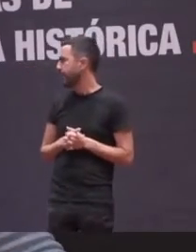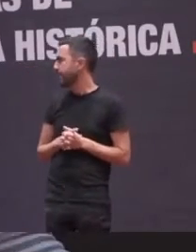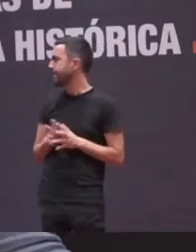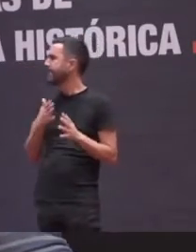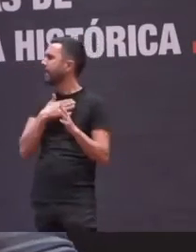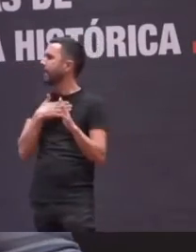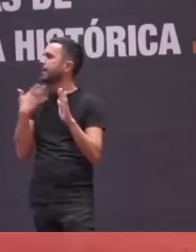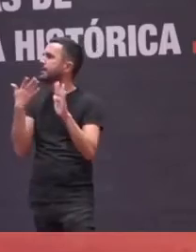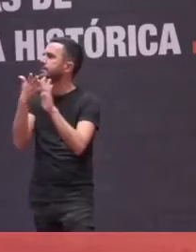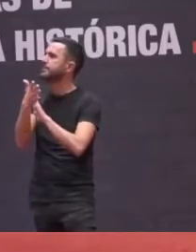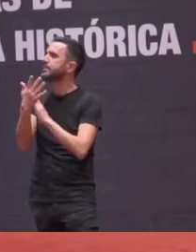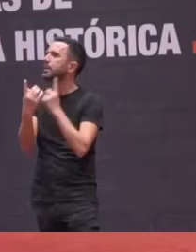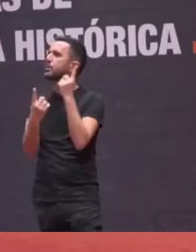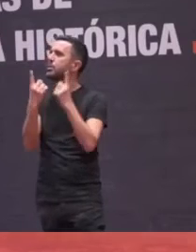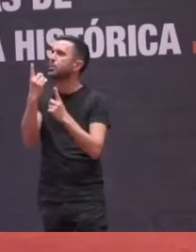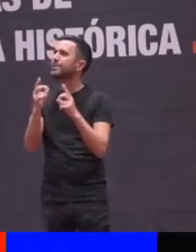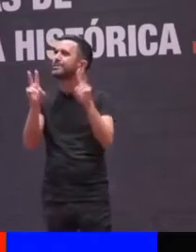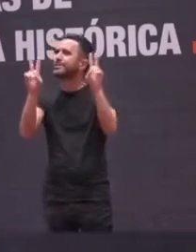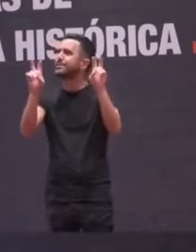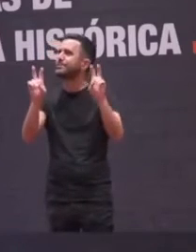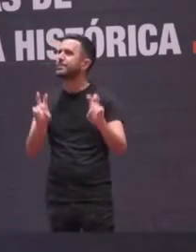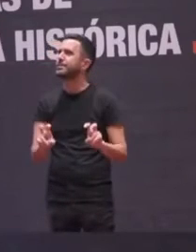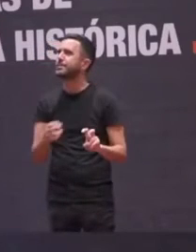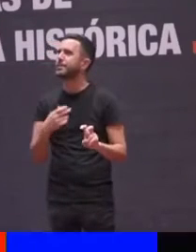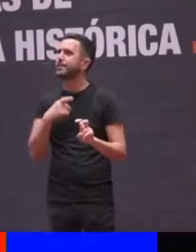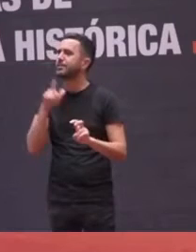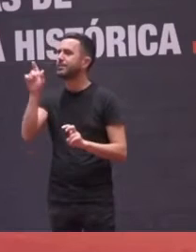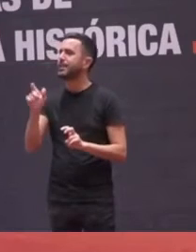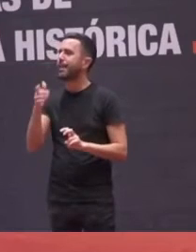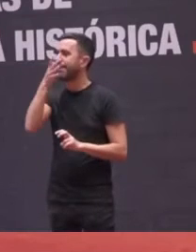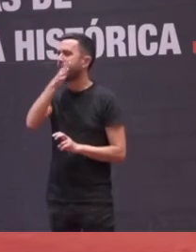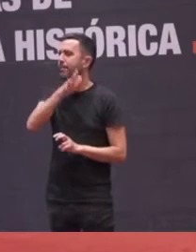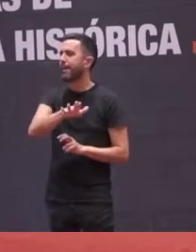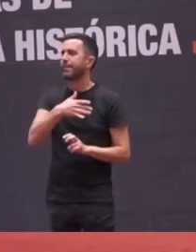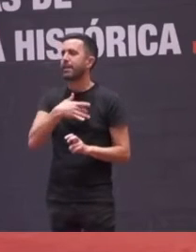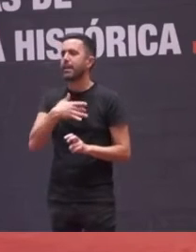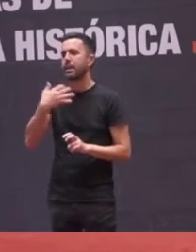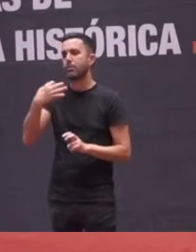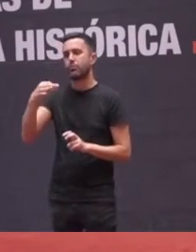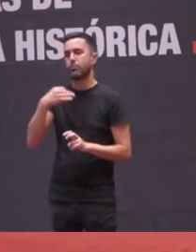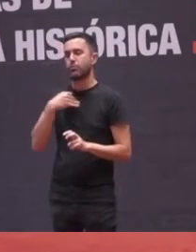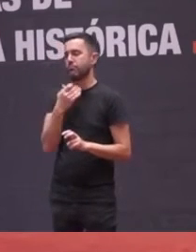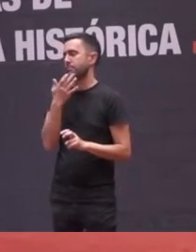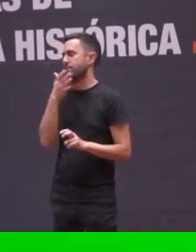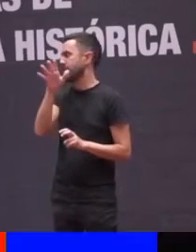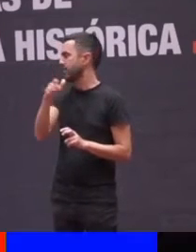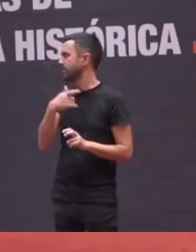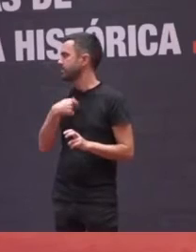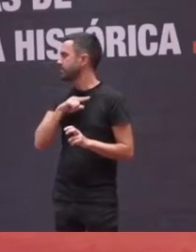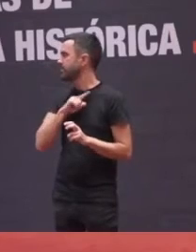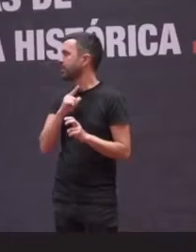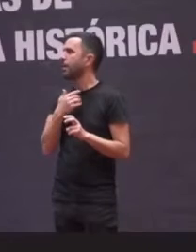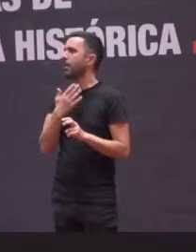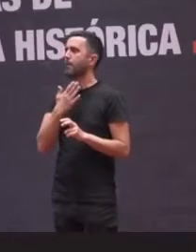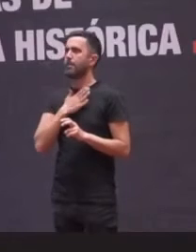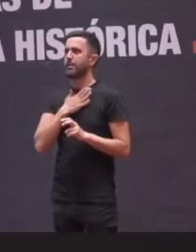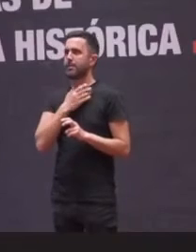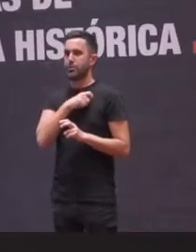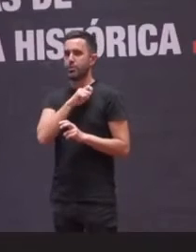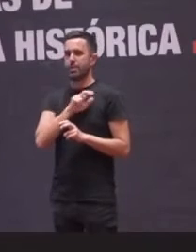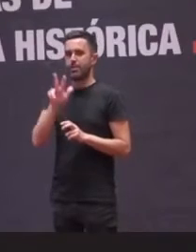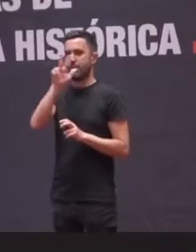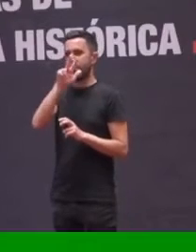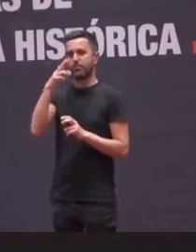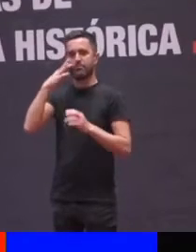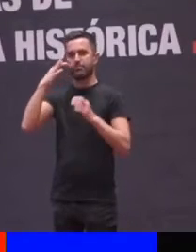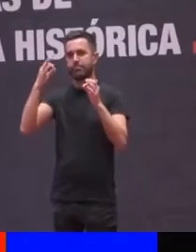algunhas cuestións. Quen demanda é quen pode demandar, única e exclusivamente. Non se intentamos o Patrimonio Nacional. Eu sigo convencido que realmente